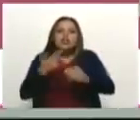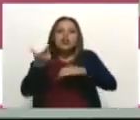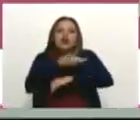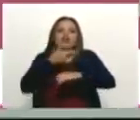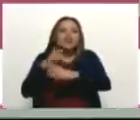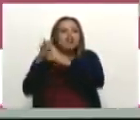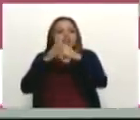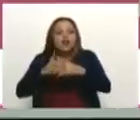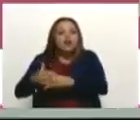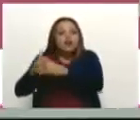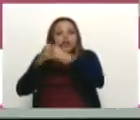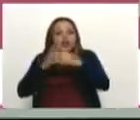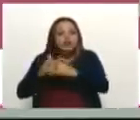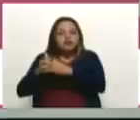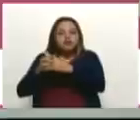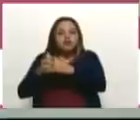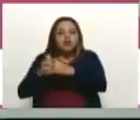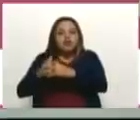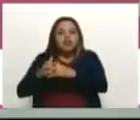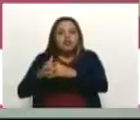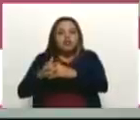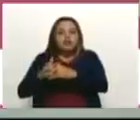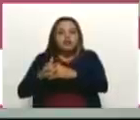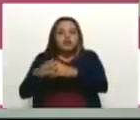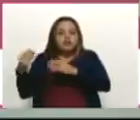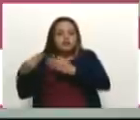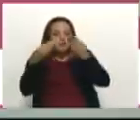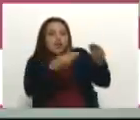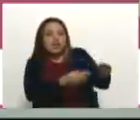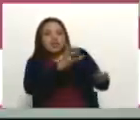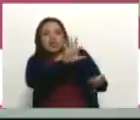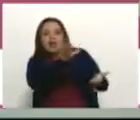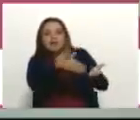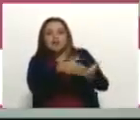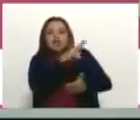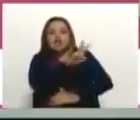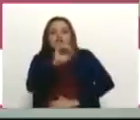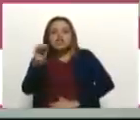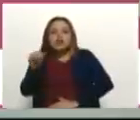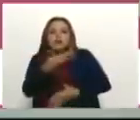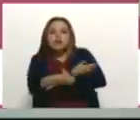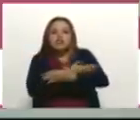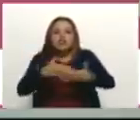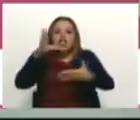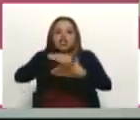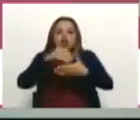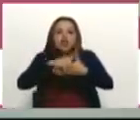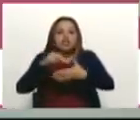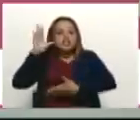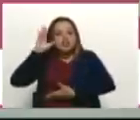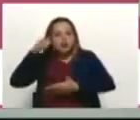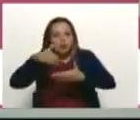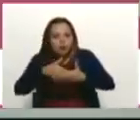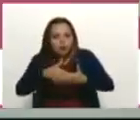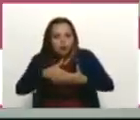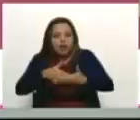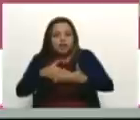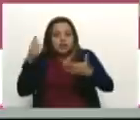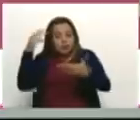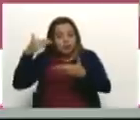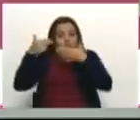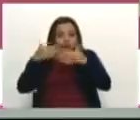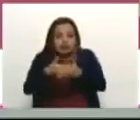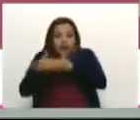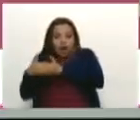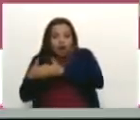de Estados Unidos de Norteamérica deposite los 3.200 millones de dólares secuestrados en las cuentas bancarias que